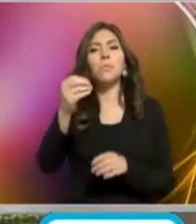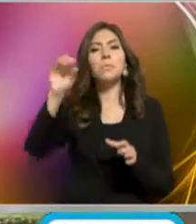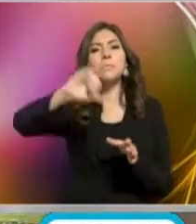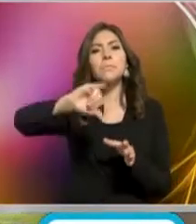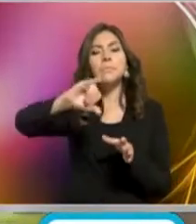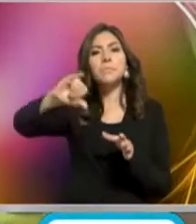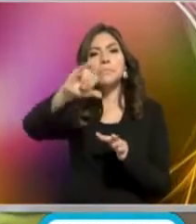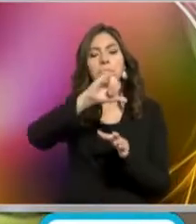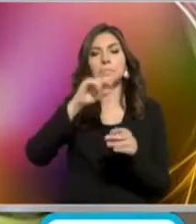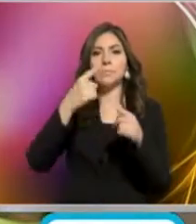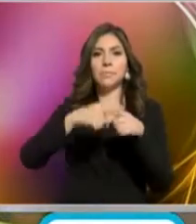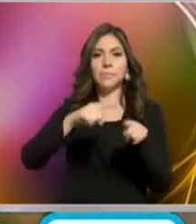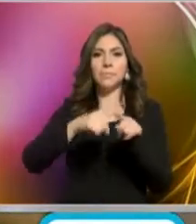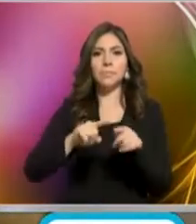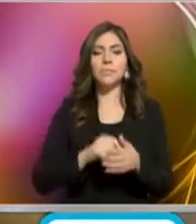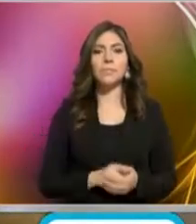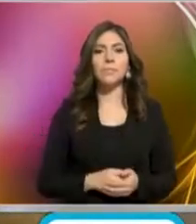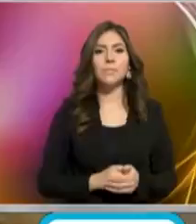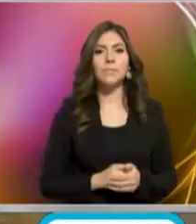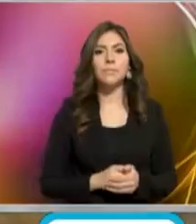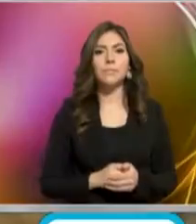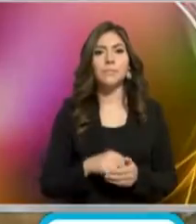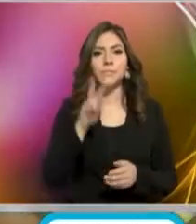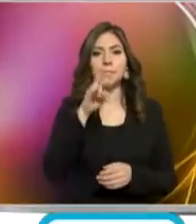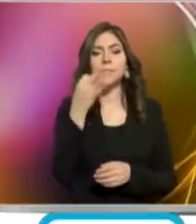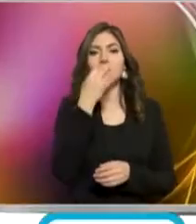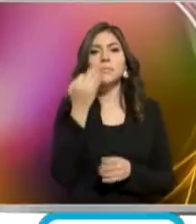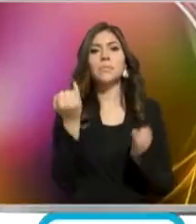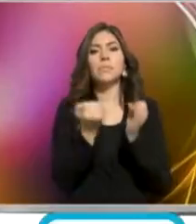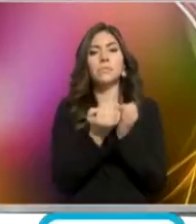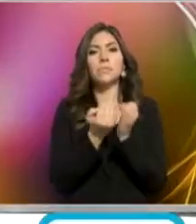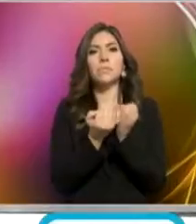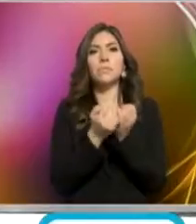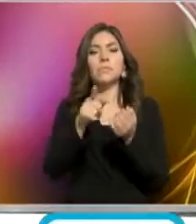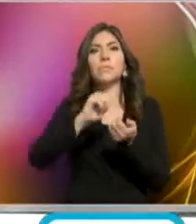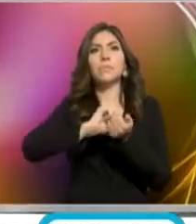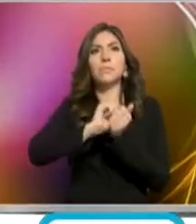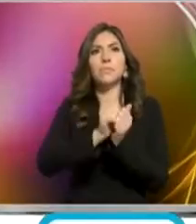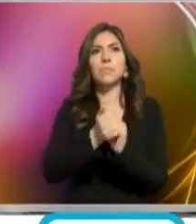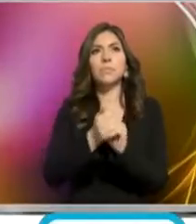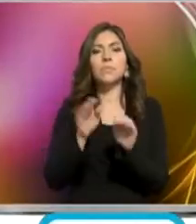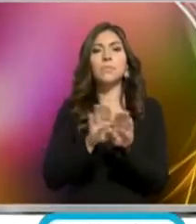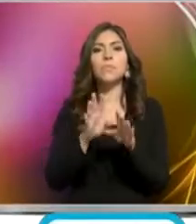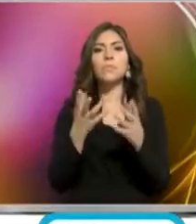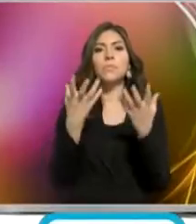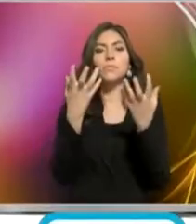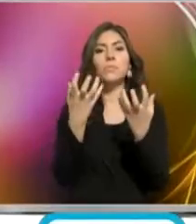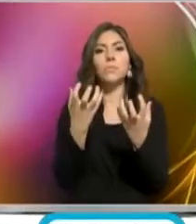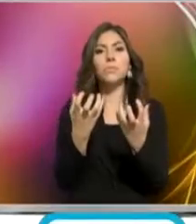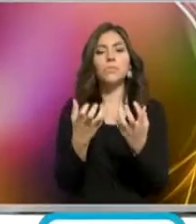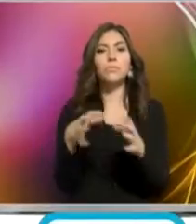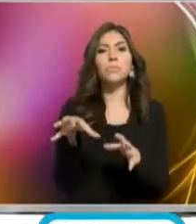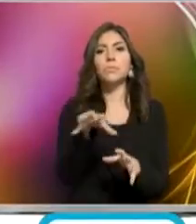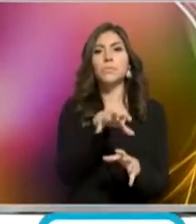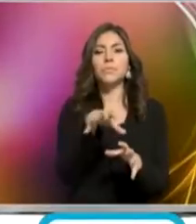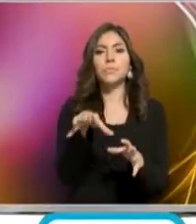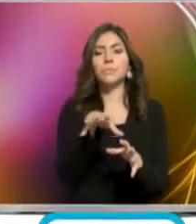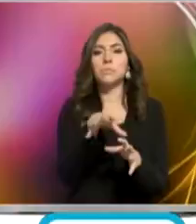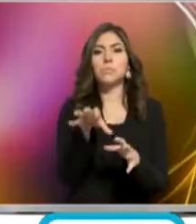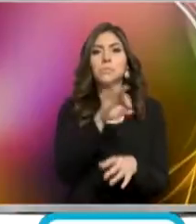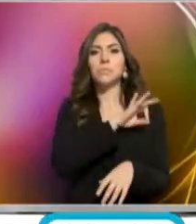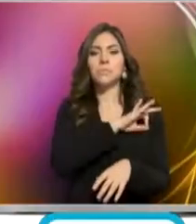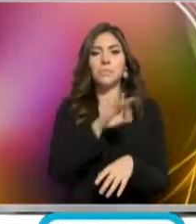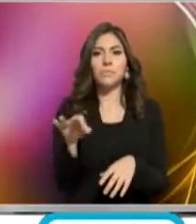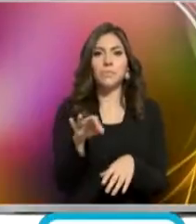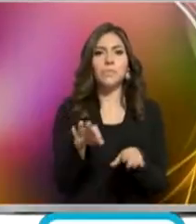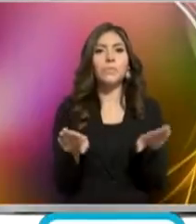Entonces, Qué rico. esto al final también se convierte, se va espesando. Sí. Se va